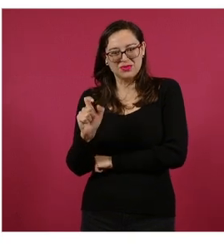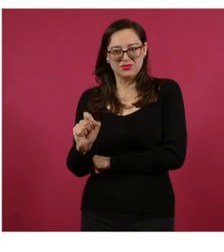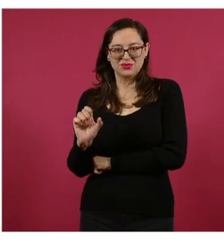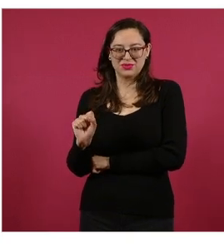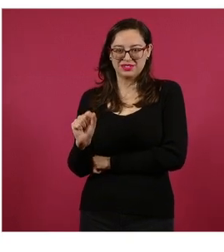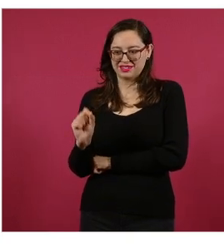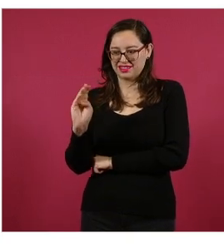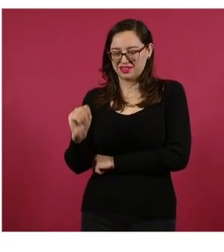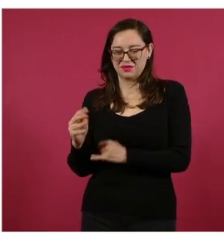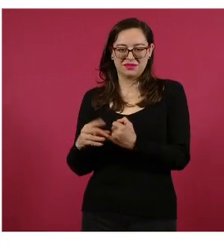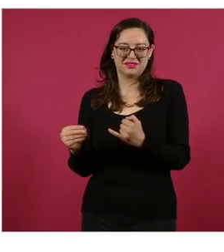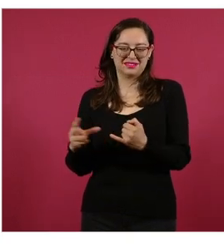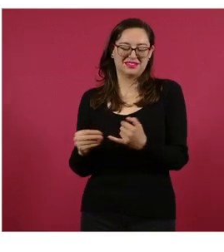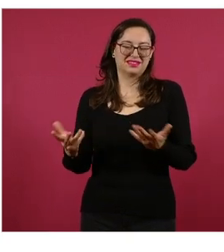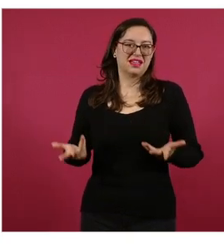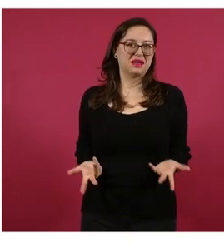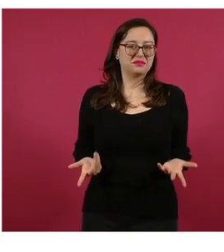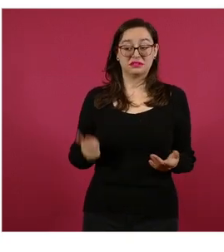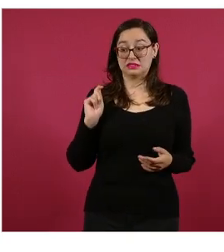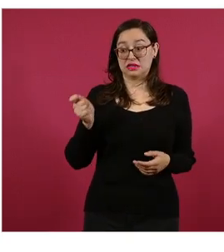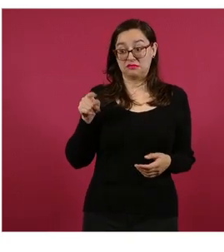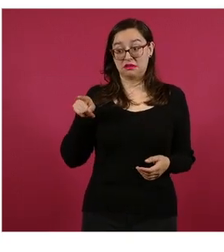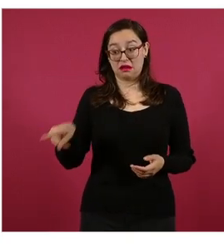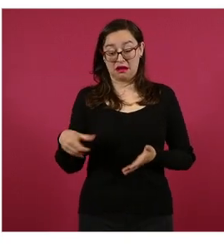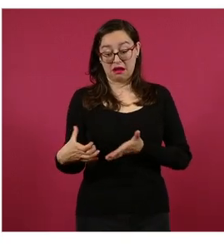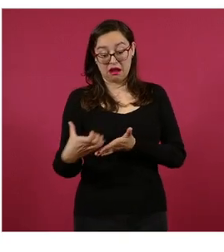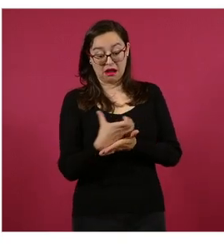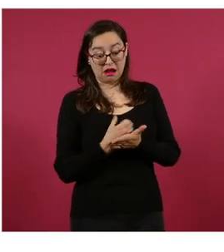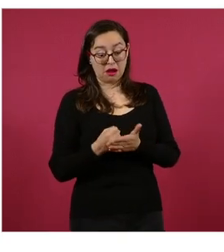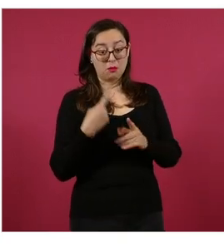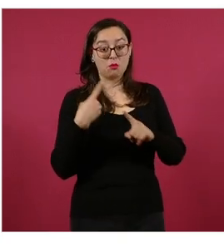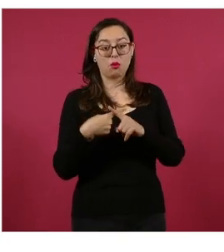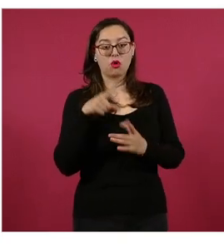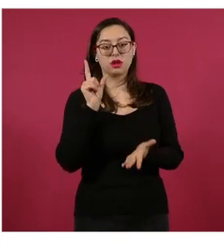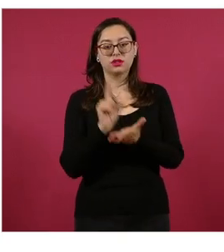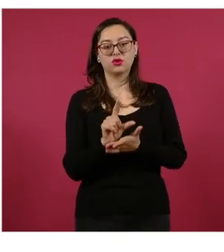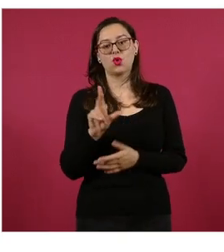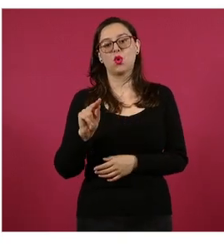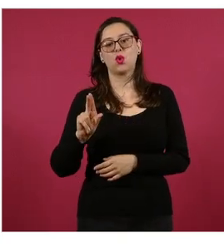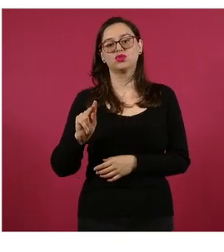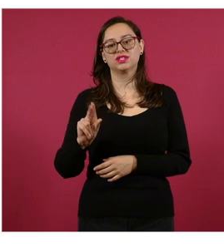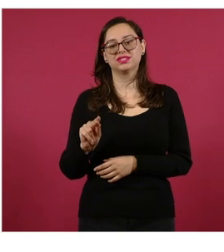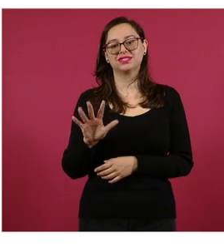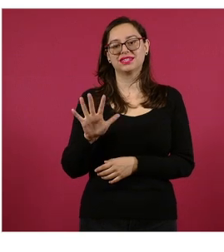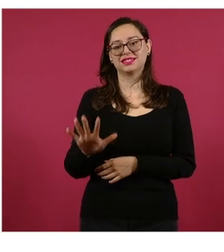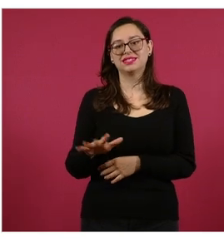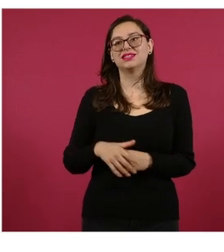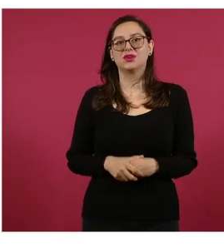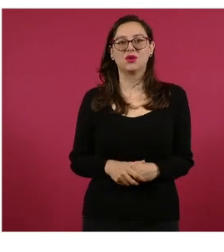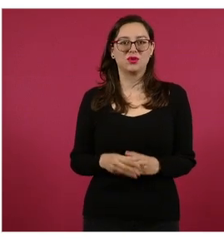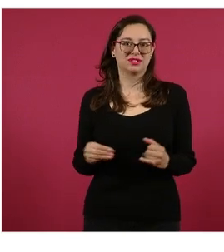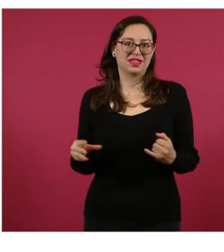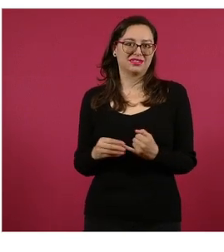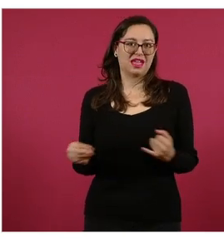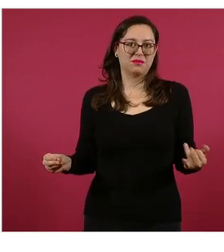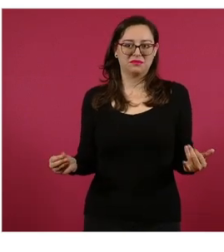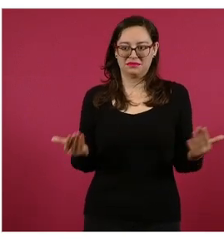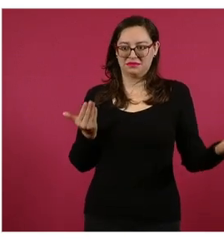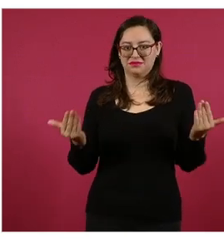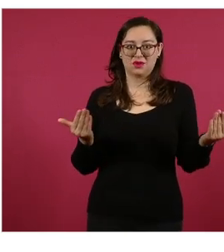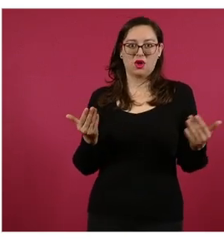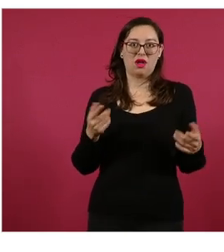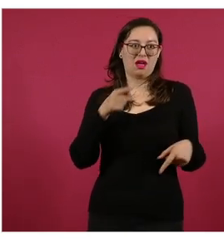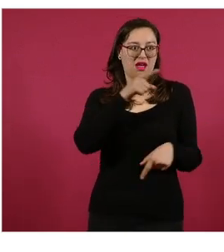$22.69, únicamente 85 centavos de ganancia y más de 4 pesos por debajo de la gasolinera de Petroseven que